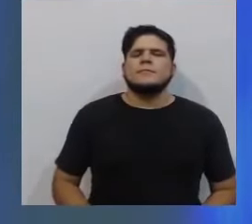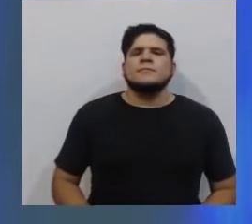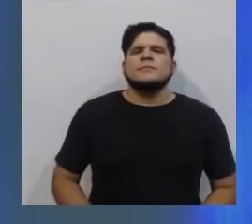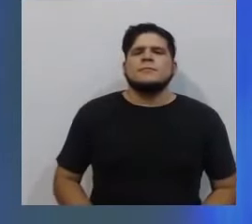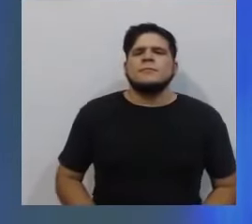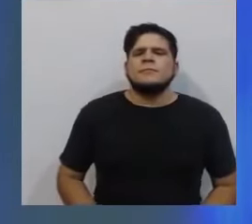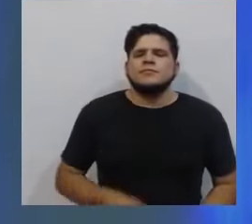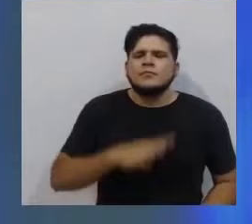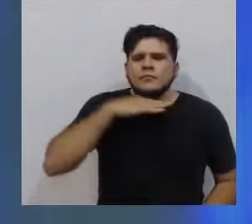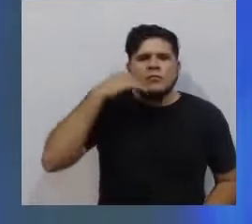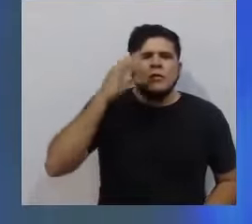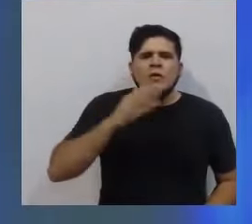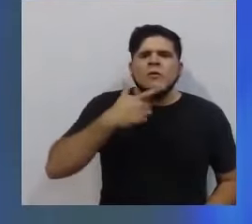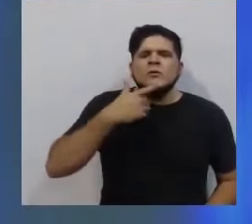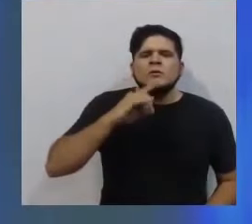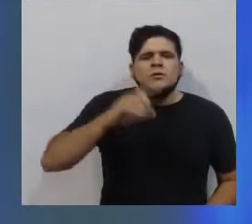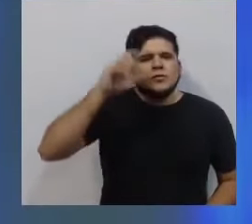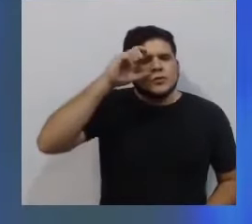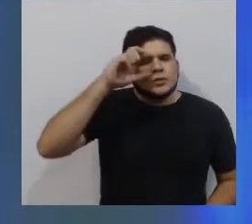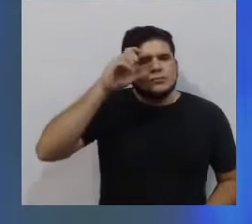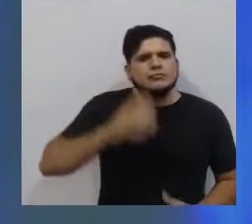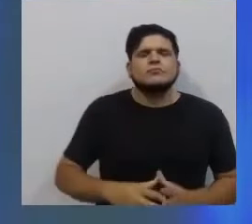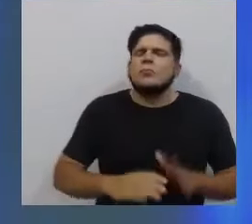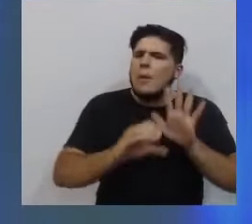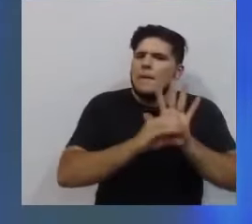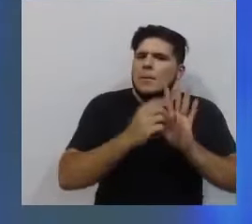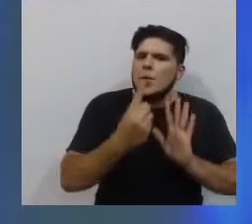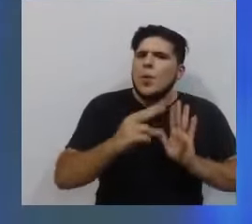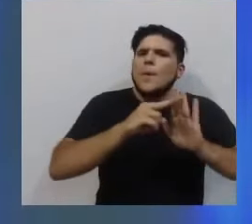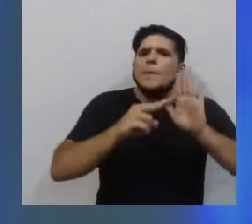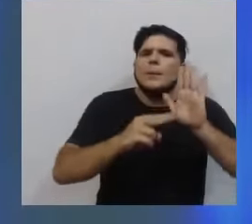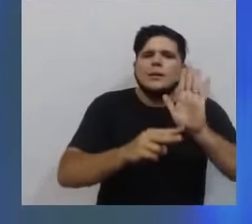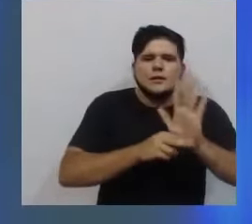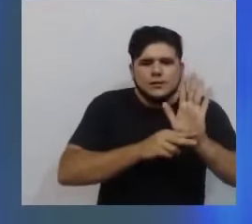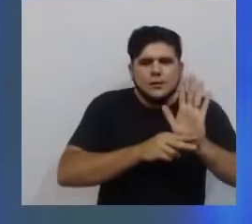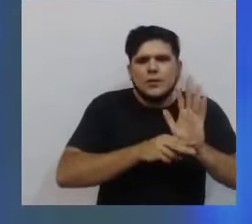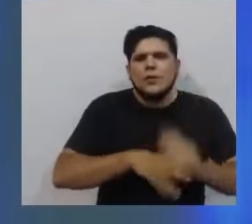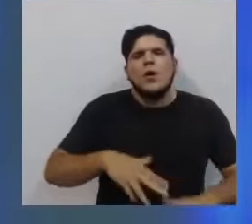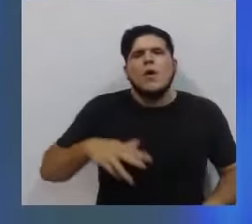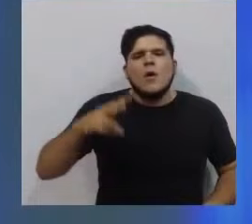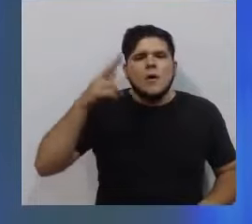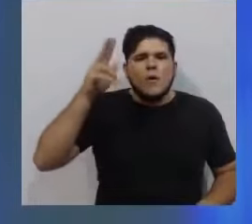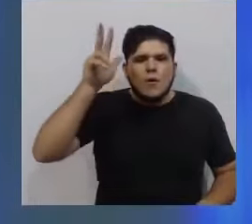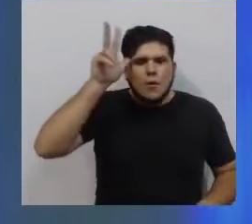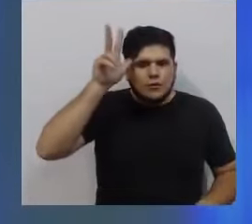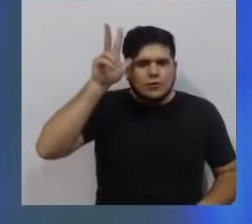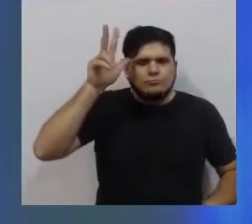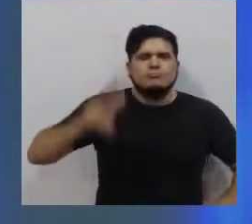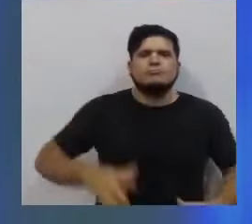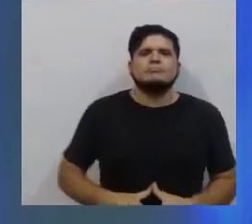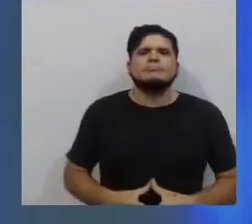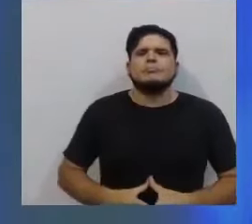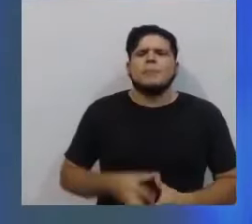imposible nada es difícil pero nunca fíjense qué palabra nunca